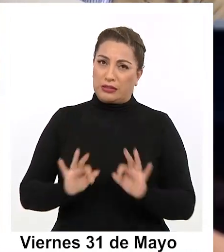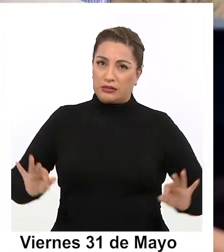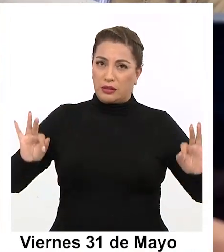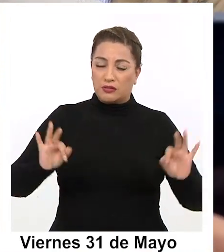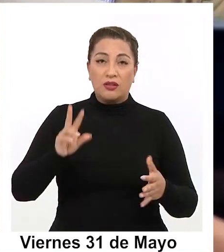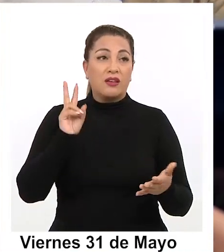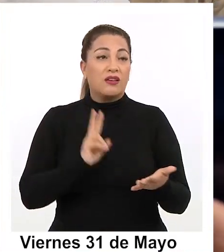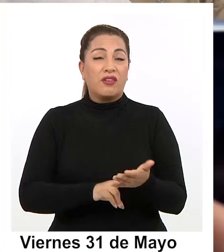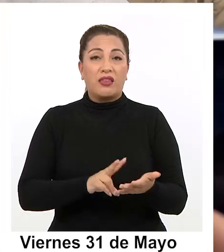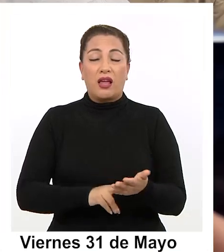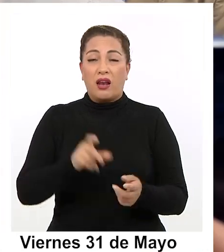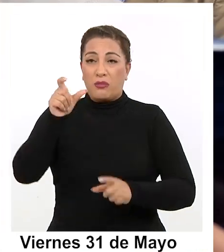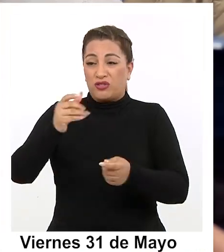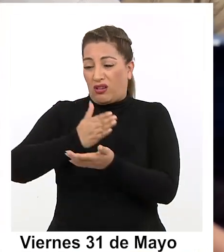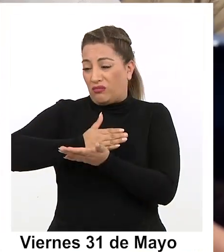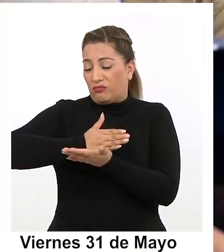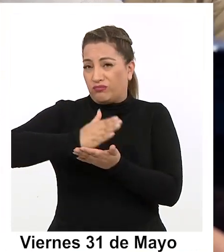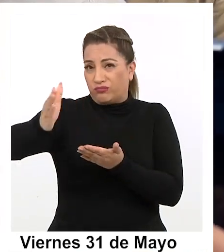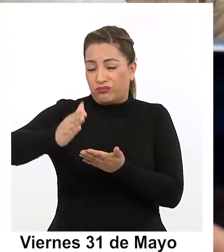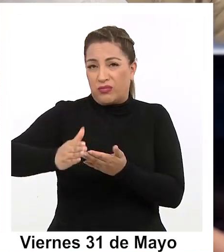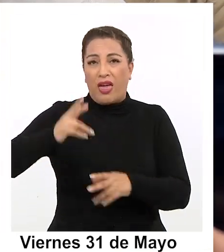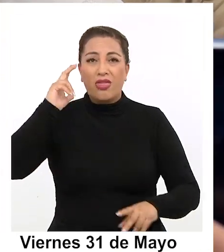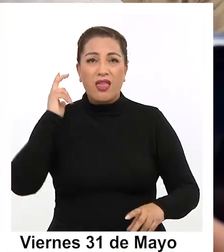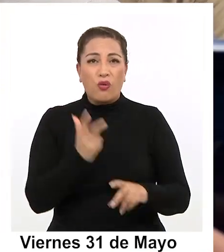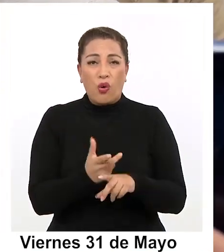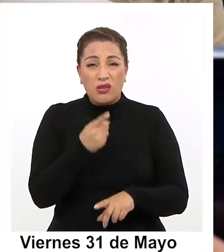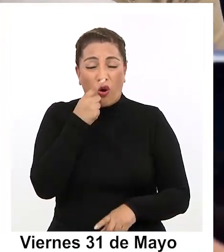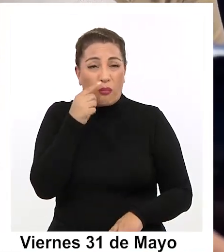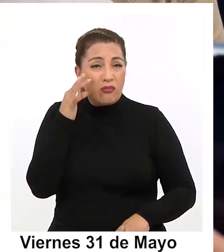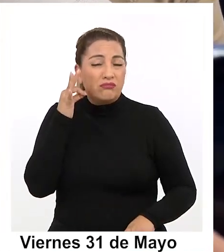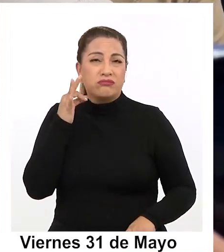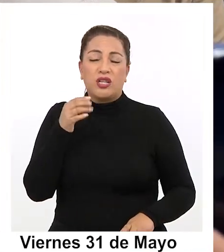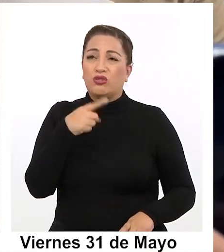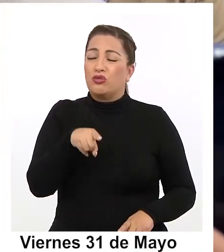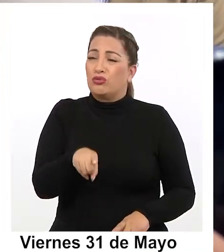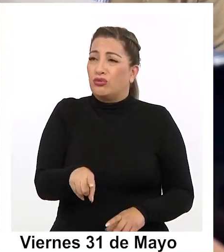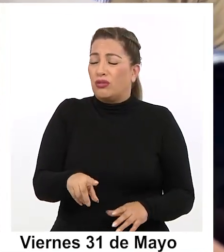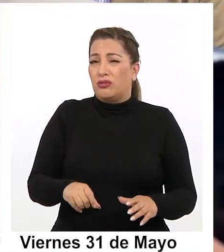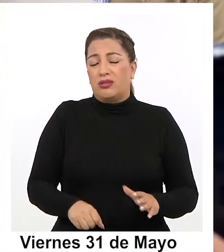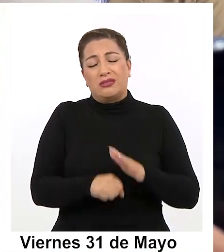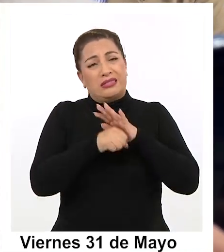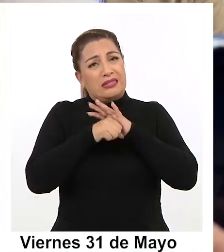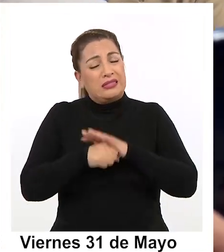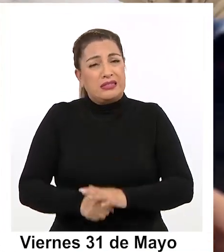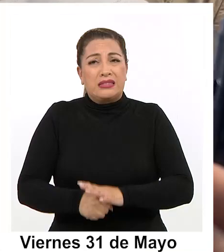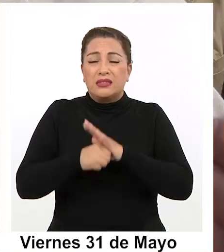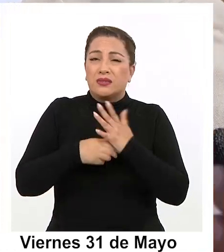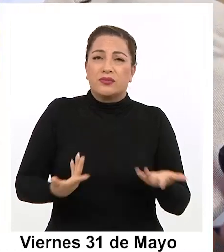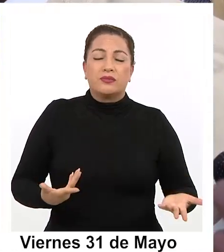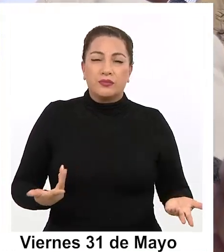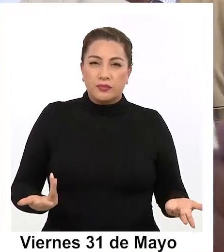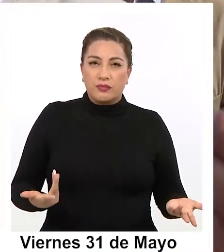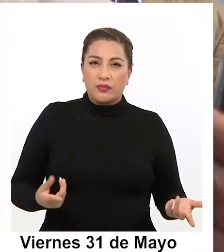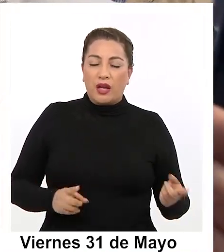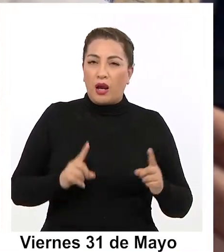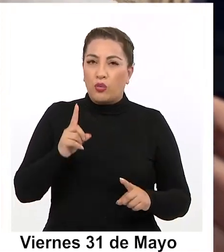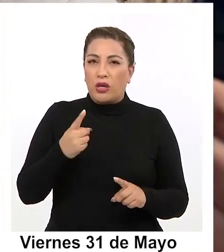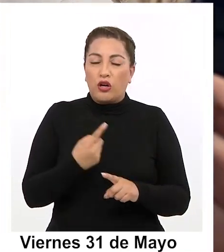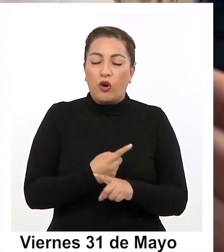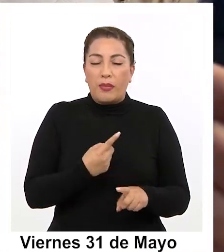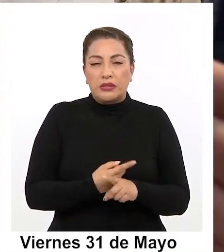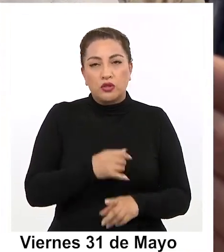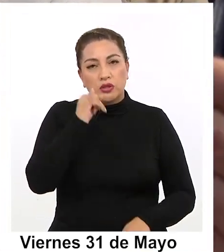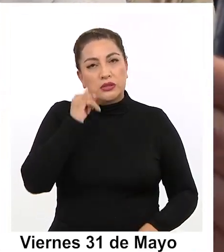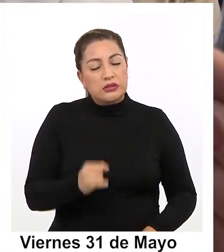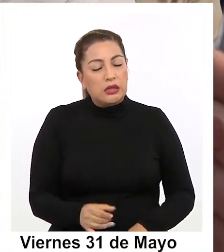claramente saca circulación a estos delincuentes que nos tenían agobiados en en los últimos tiempos era parte de las conversaciones que teníamos en el